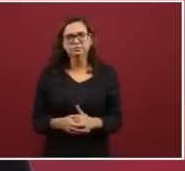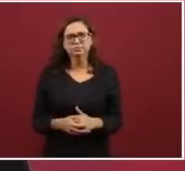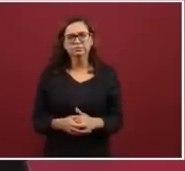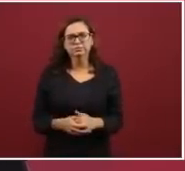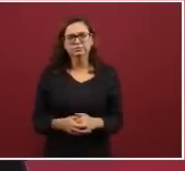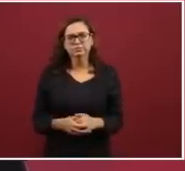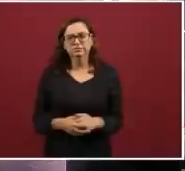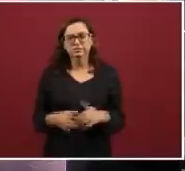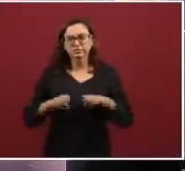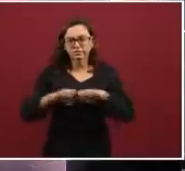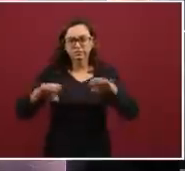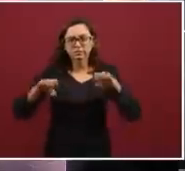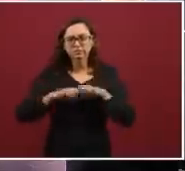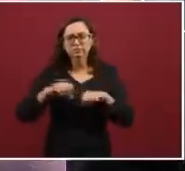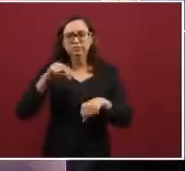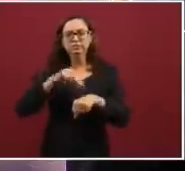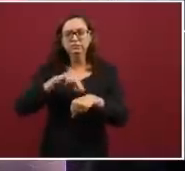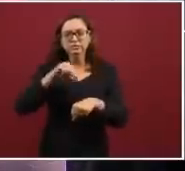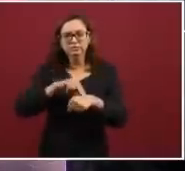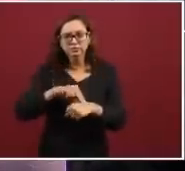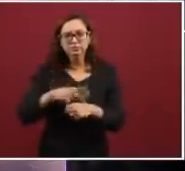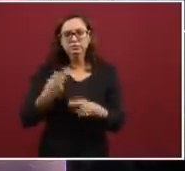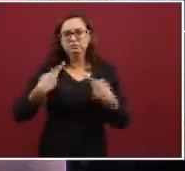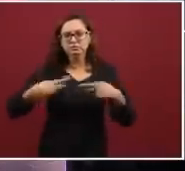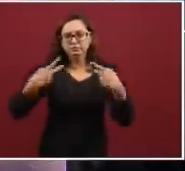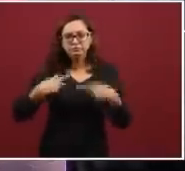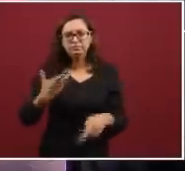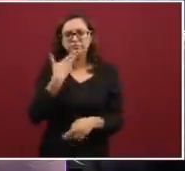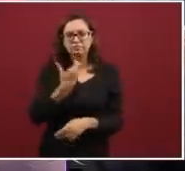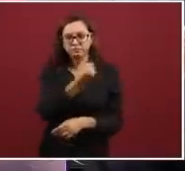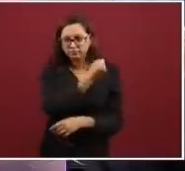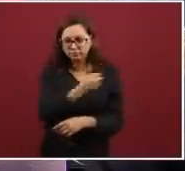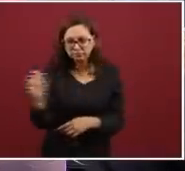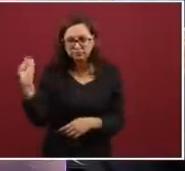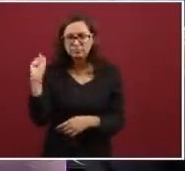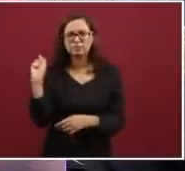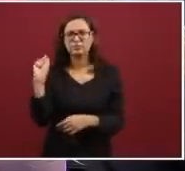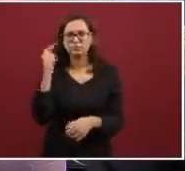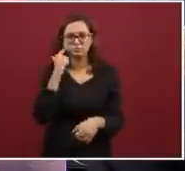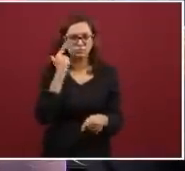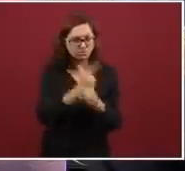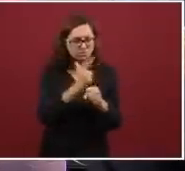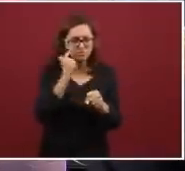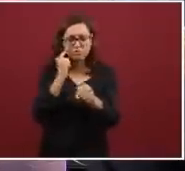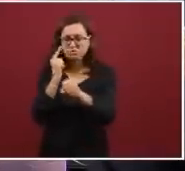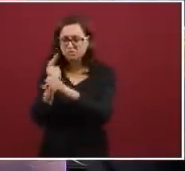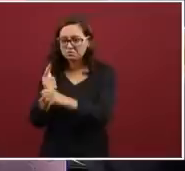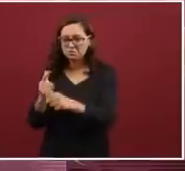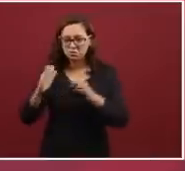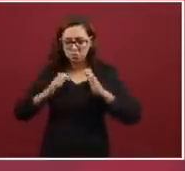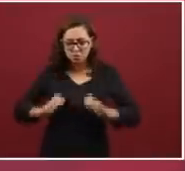los equipos médicos, los especialistas para la identificación de cuerpos,